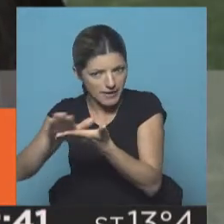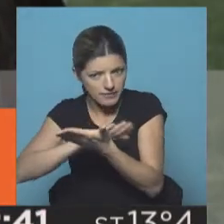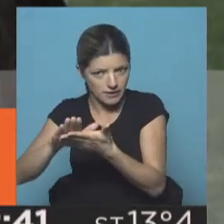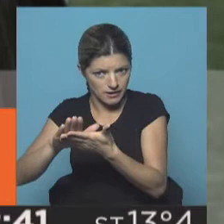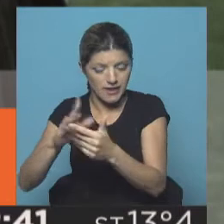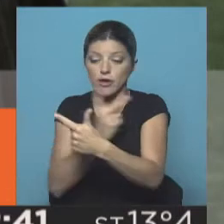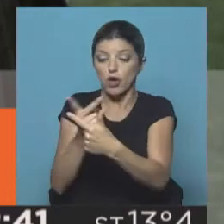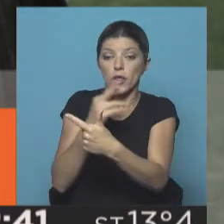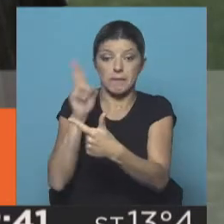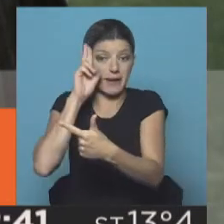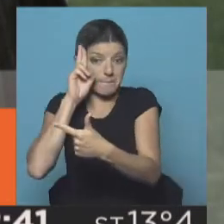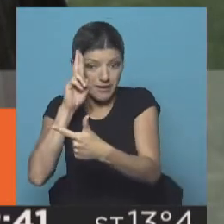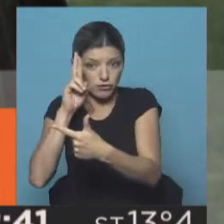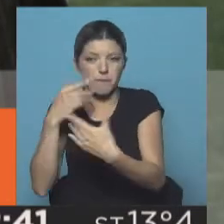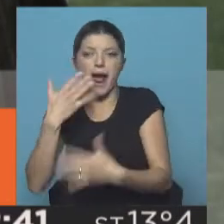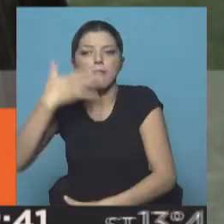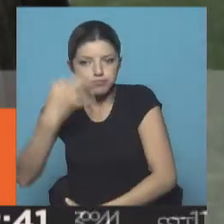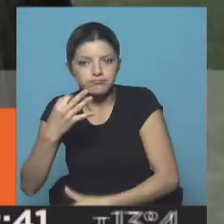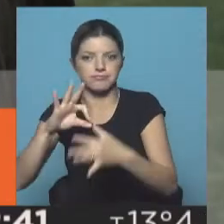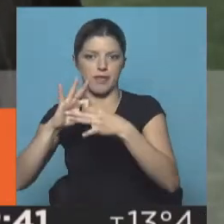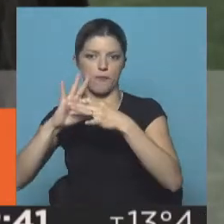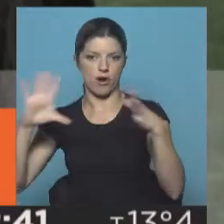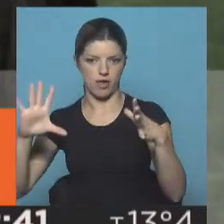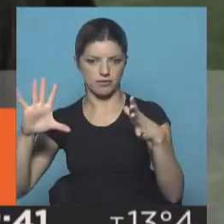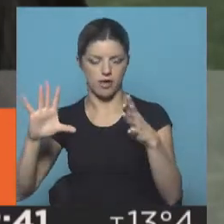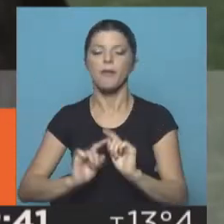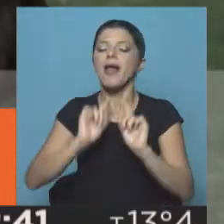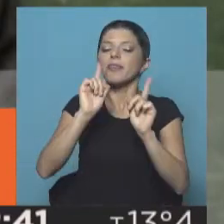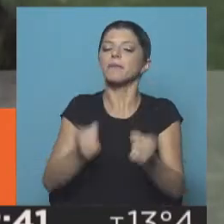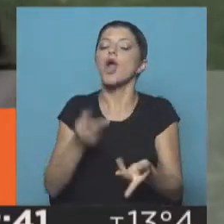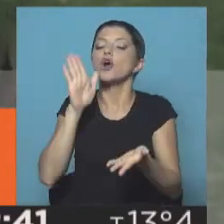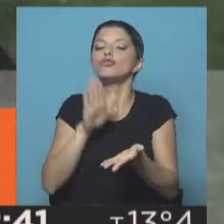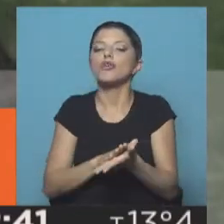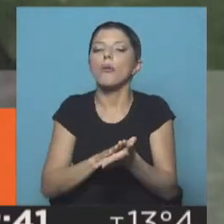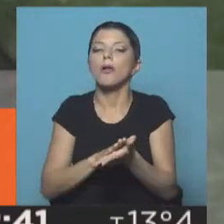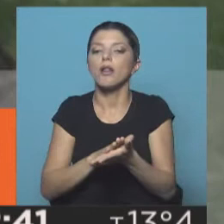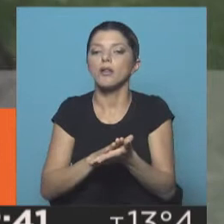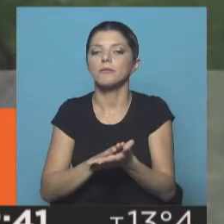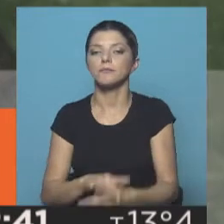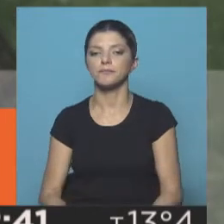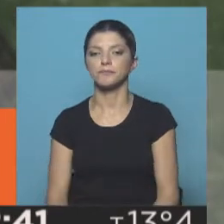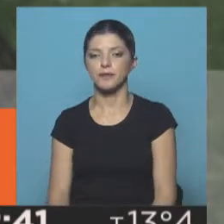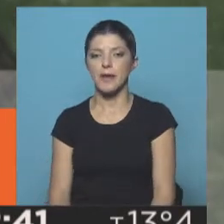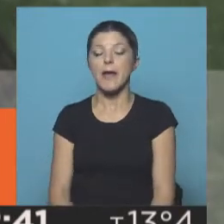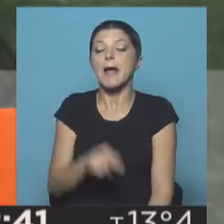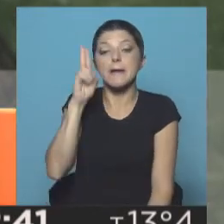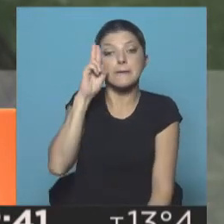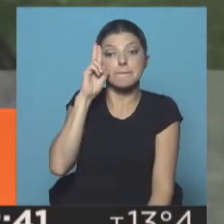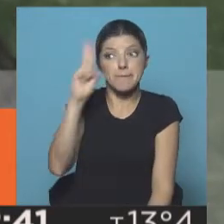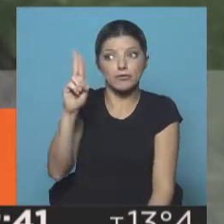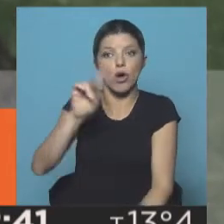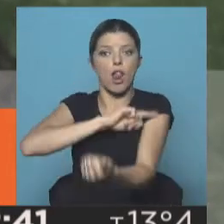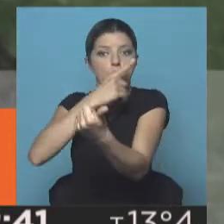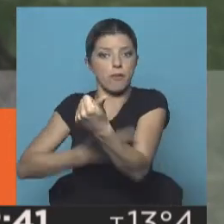proceso, así como la plena garantía del respeto a la separación y el equilibrio de